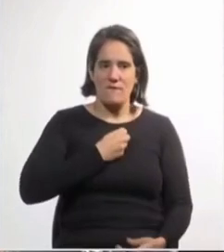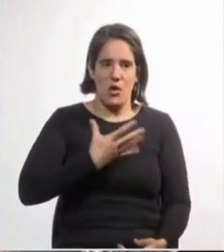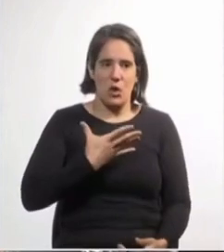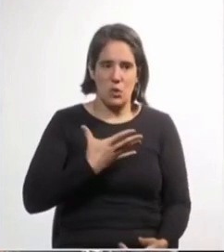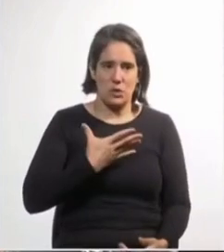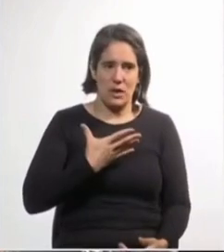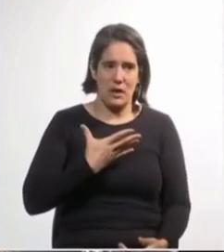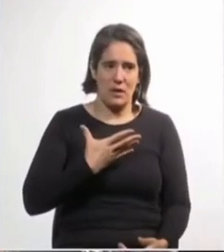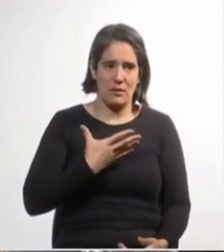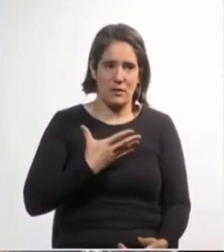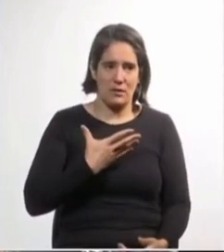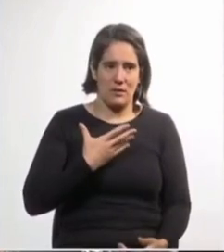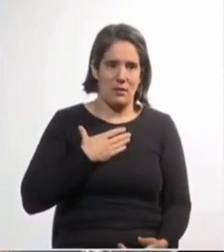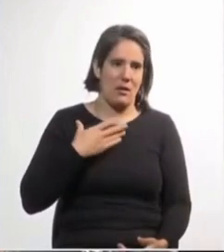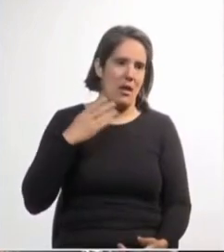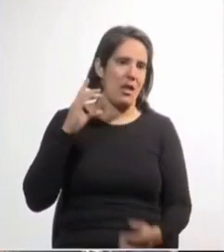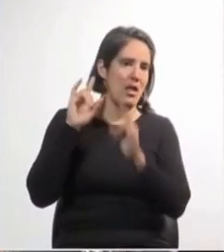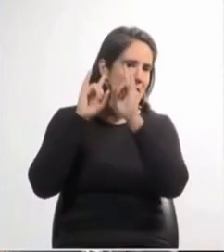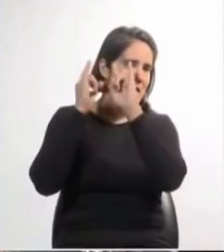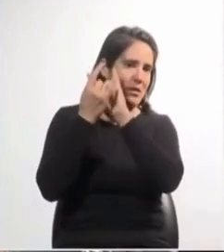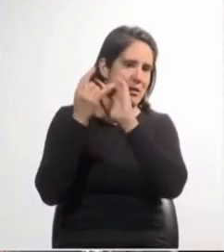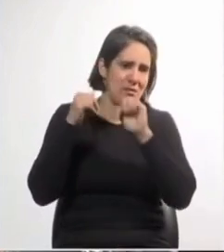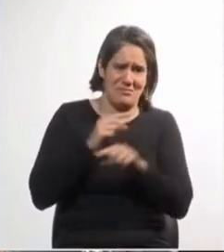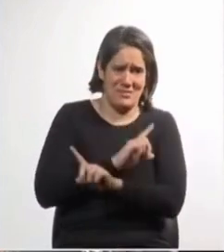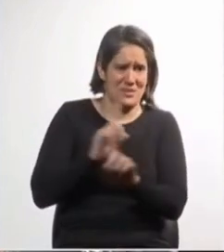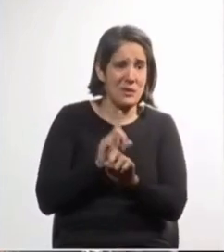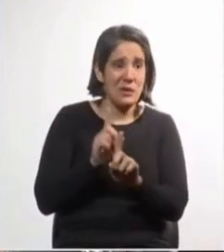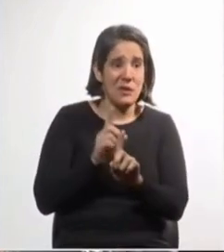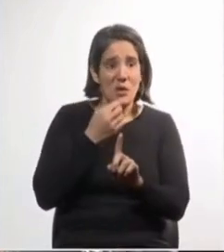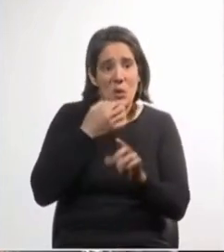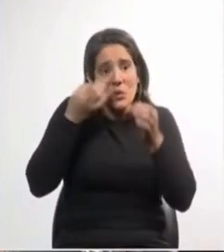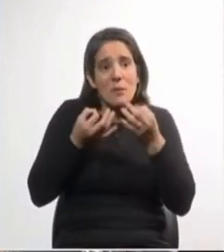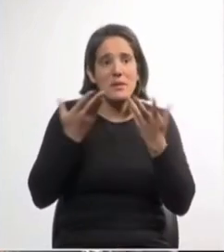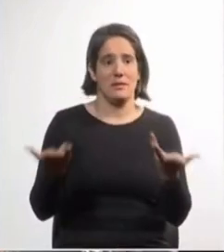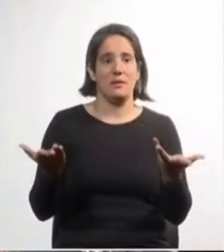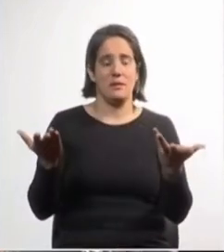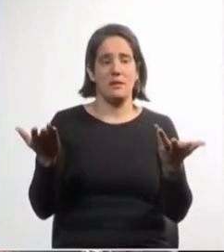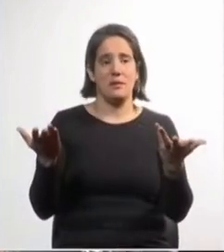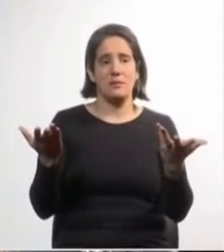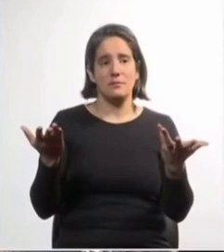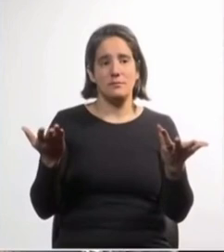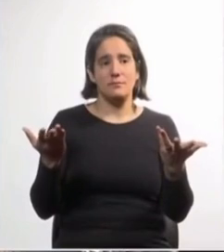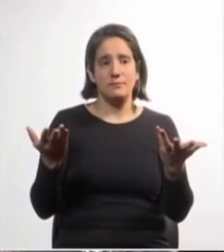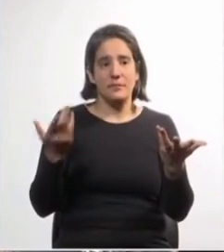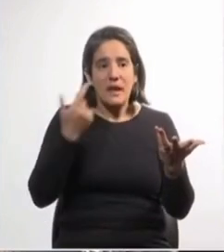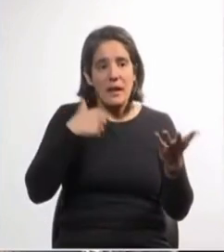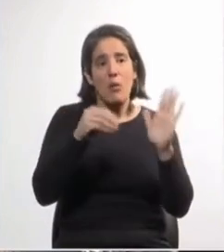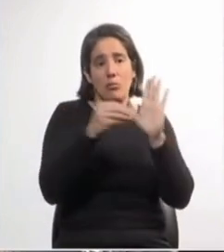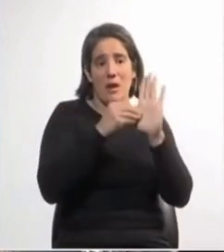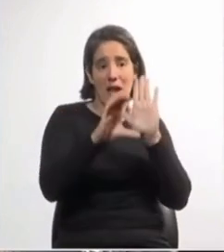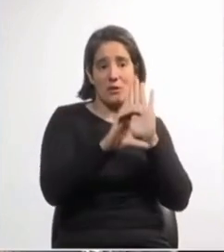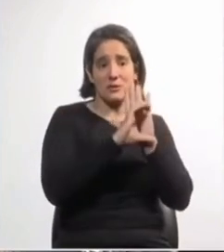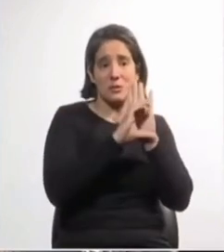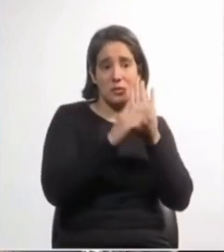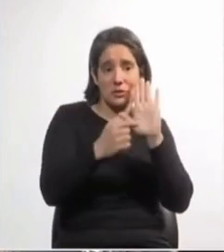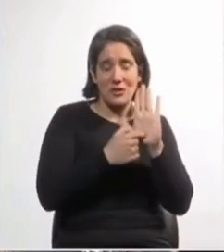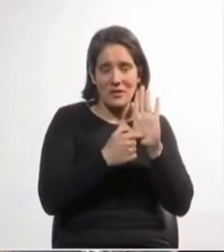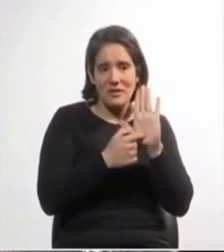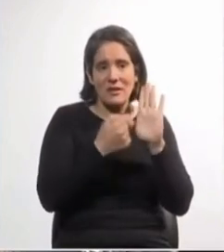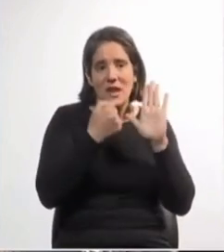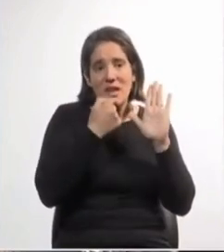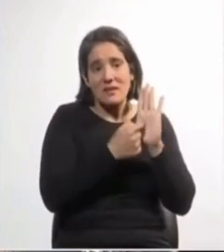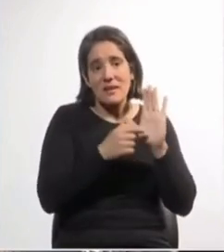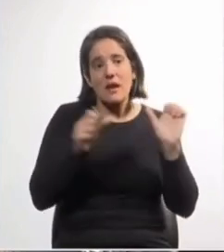del legislativo, como se dice acá. Justamente está previsto que tenga iniciativa